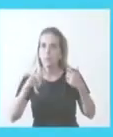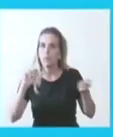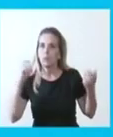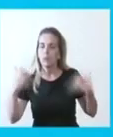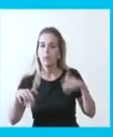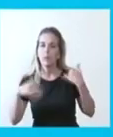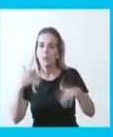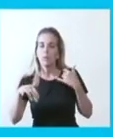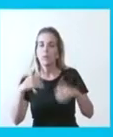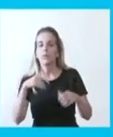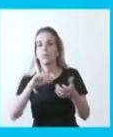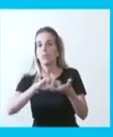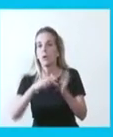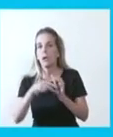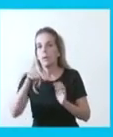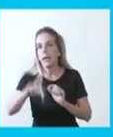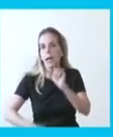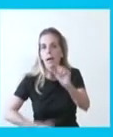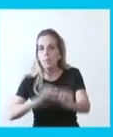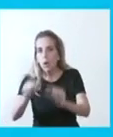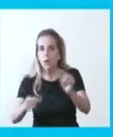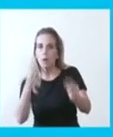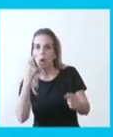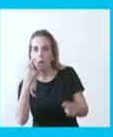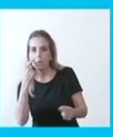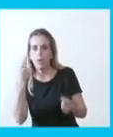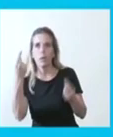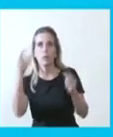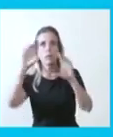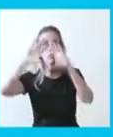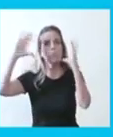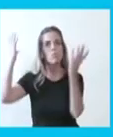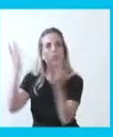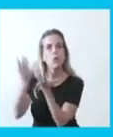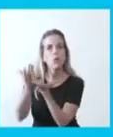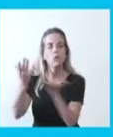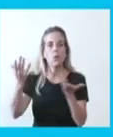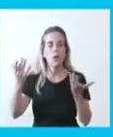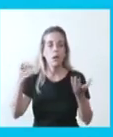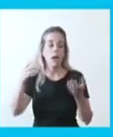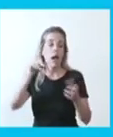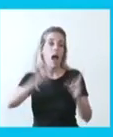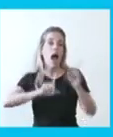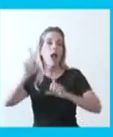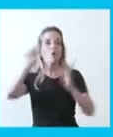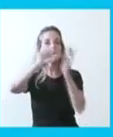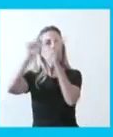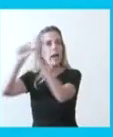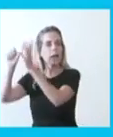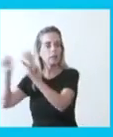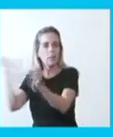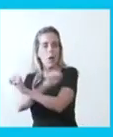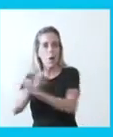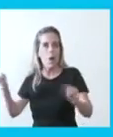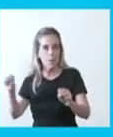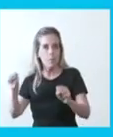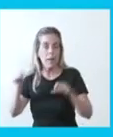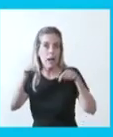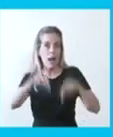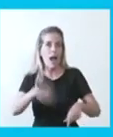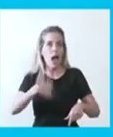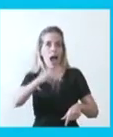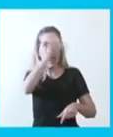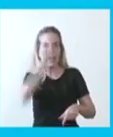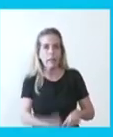estamos conociendo el mundo, que se ha desarrollado de un modo virulento en muchos lugares del mundo y donde nosotros seguimos